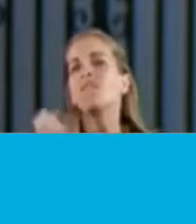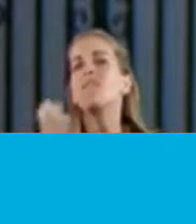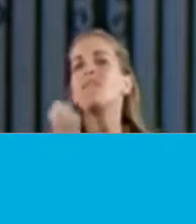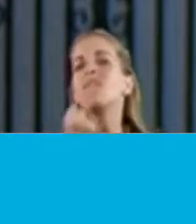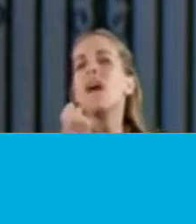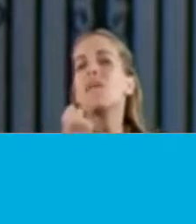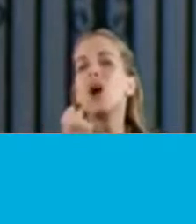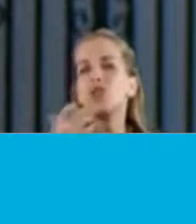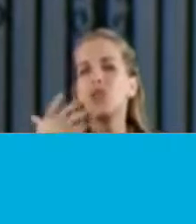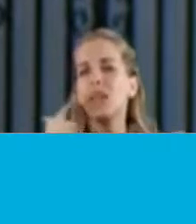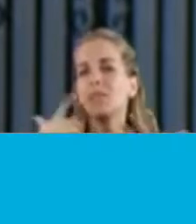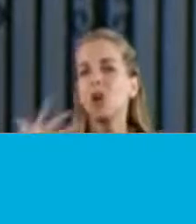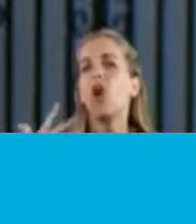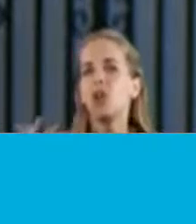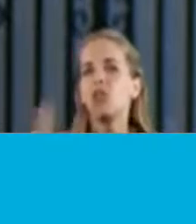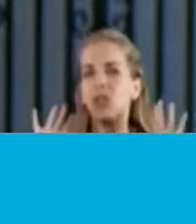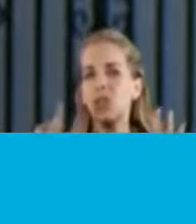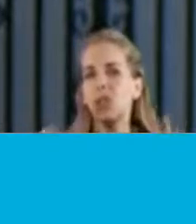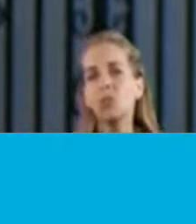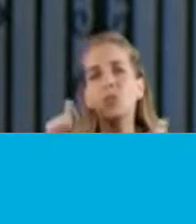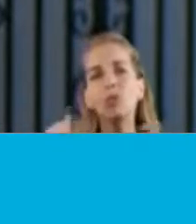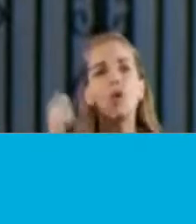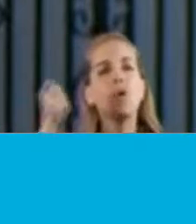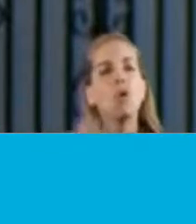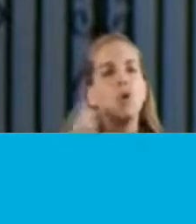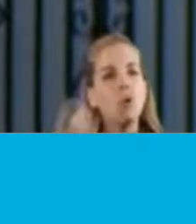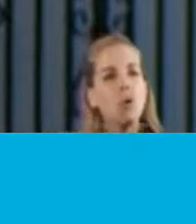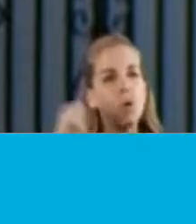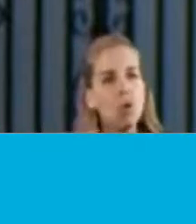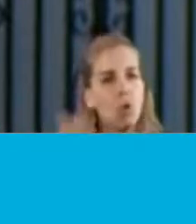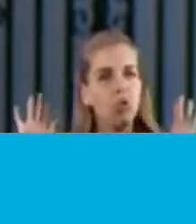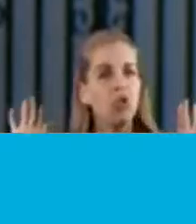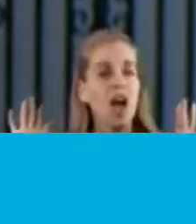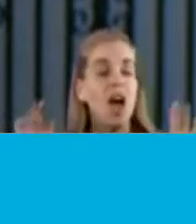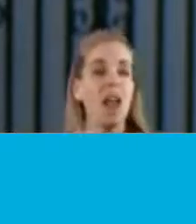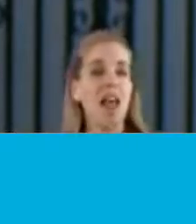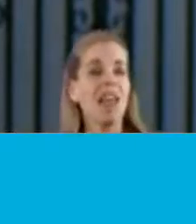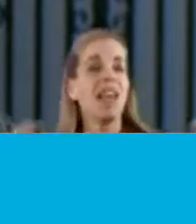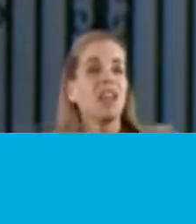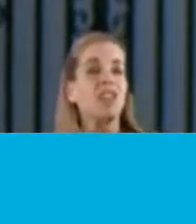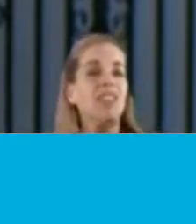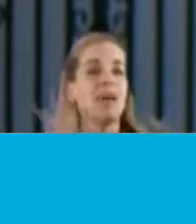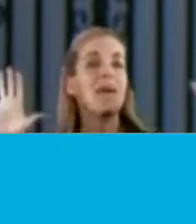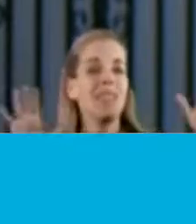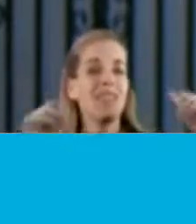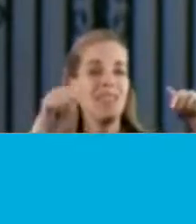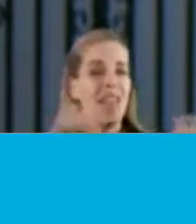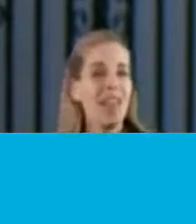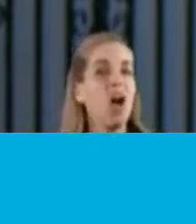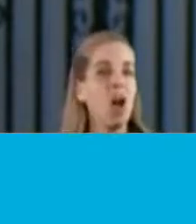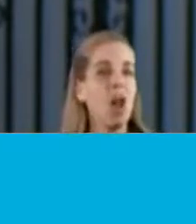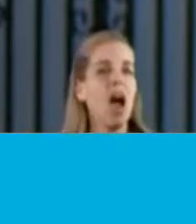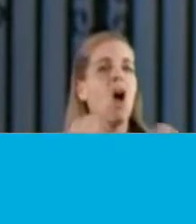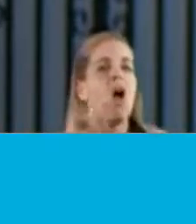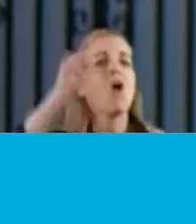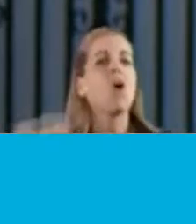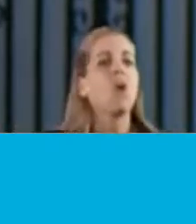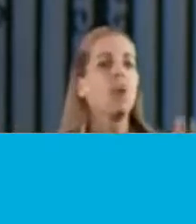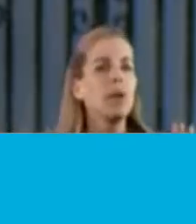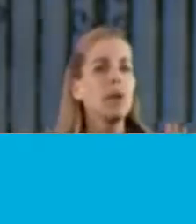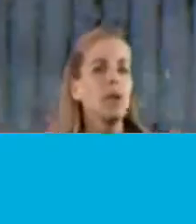una tarea colectiva fenomenal. Nuestra emancipación no fue el resultado de la acción aislada de un ser